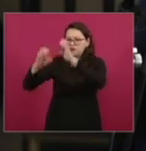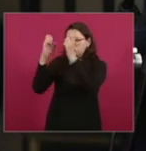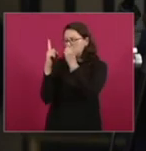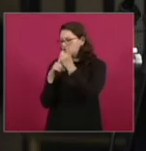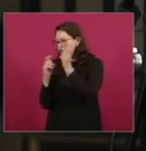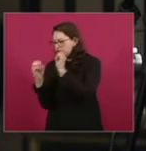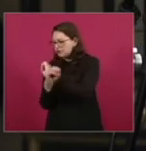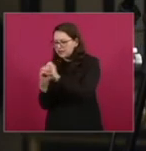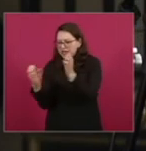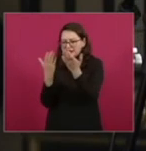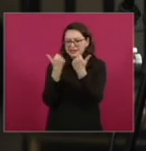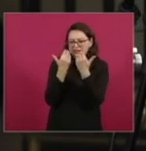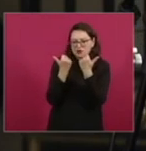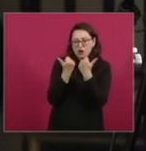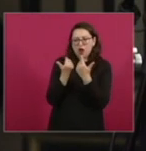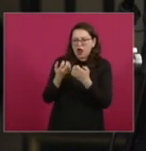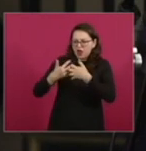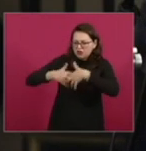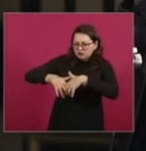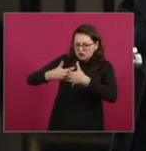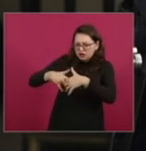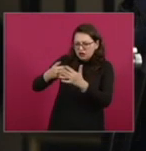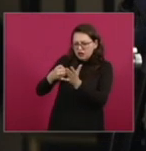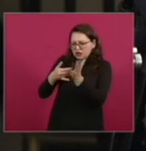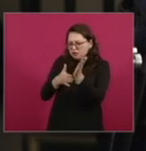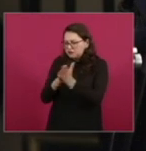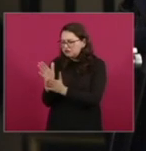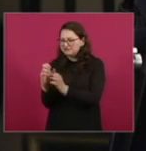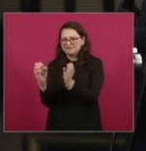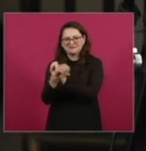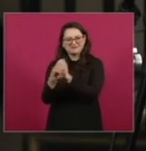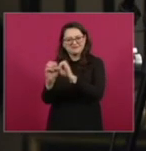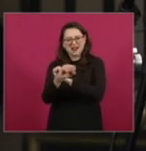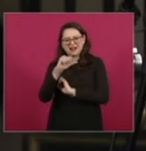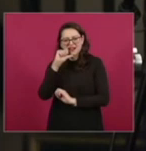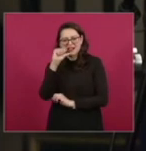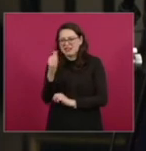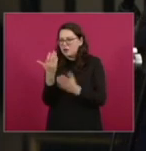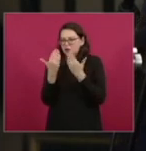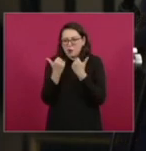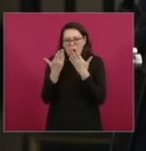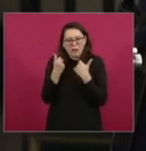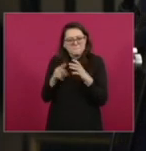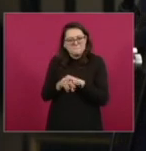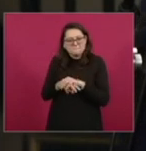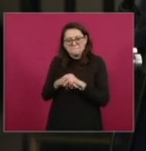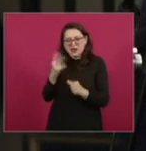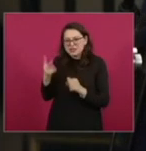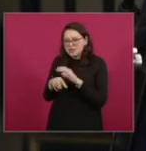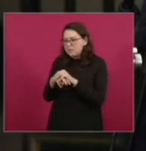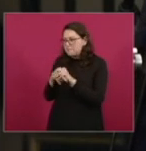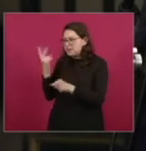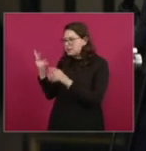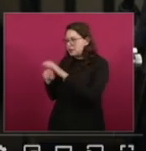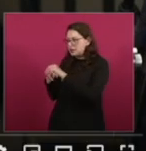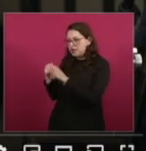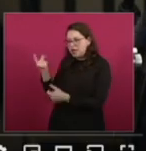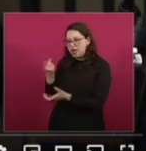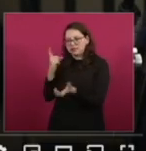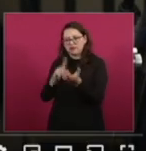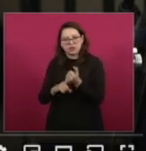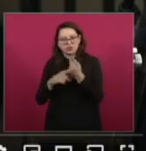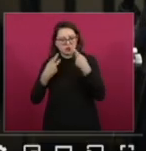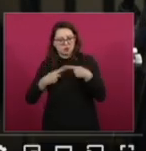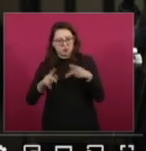tampoco maquinaria y no tienen personal, no están registrados trabajadores ante